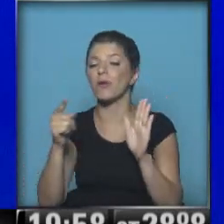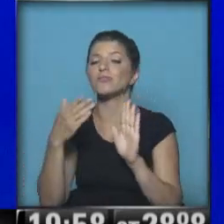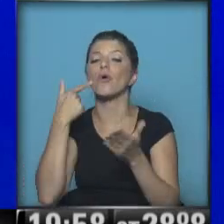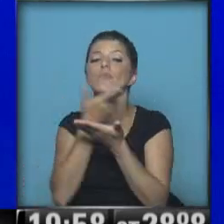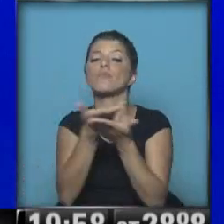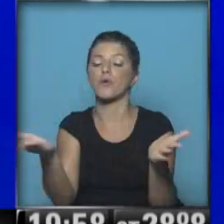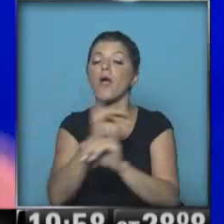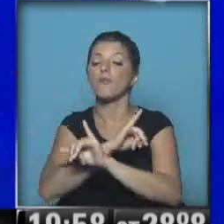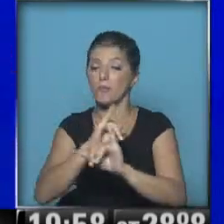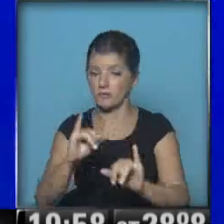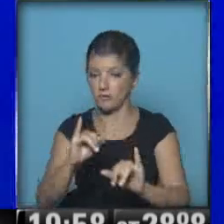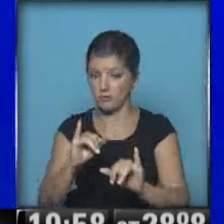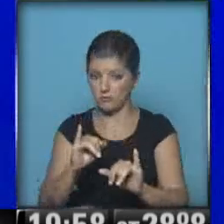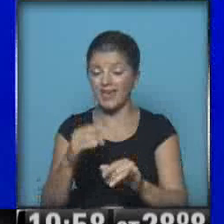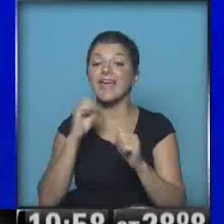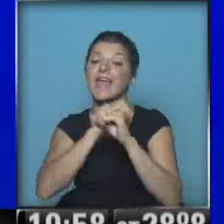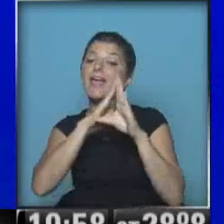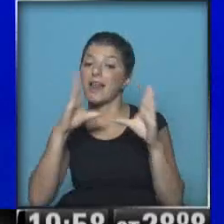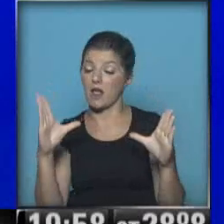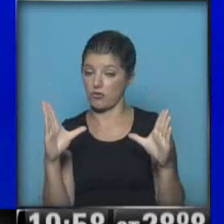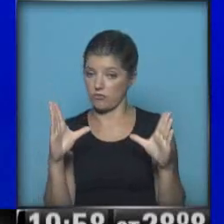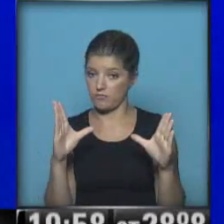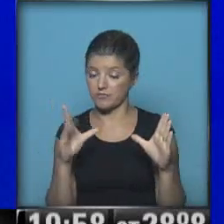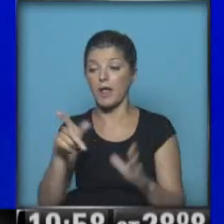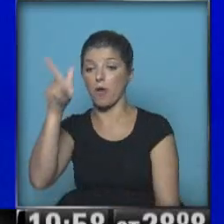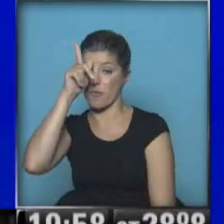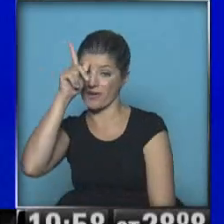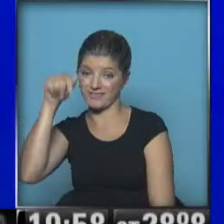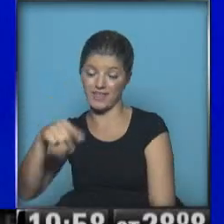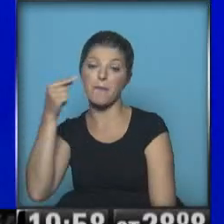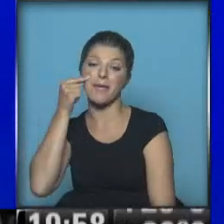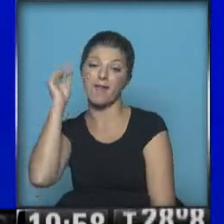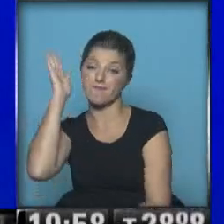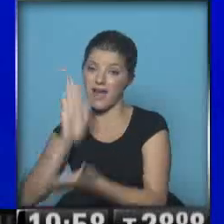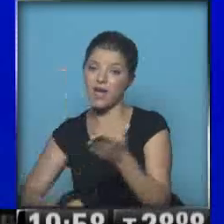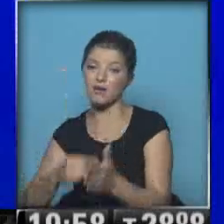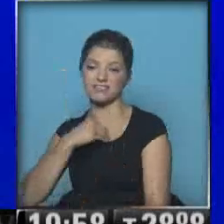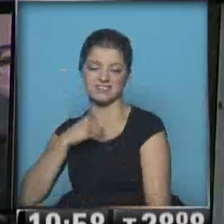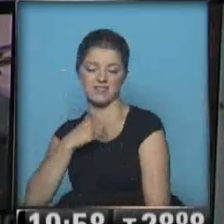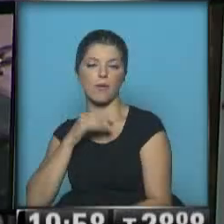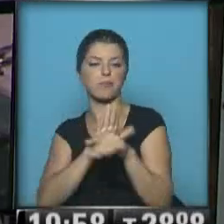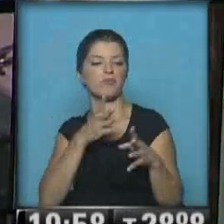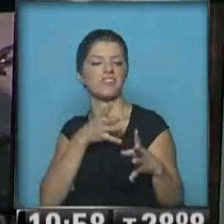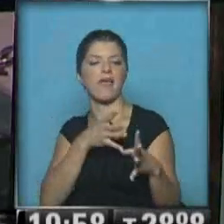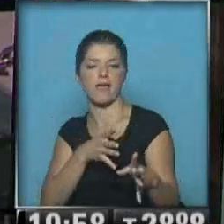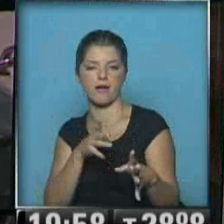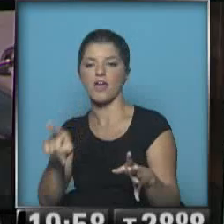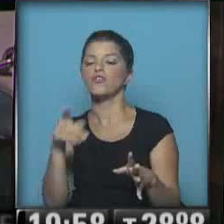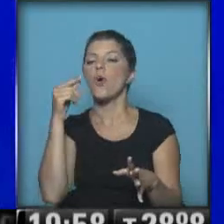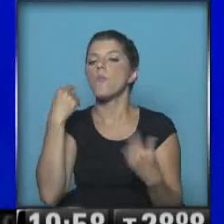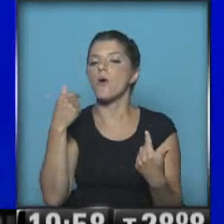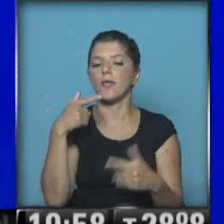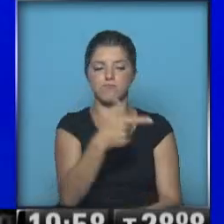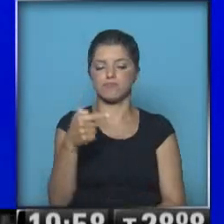suministraban en el informe. Está muy claro que los policías blancos sienten que están en una guerra y que pueden tirar a